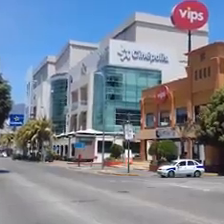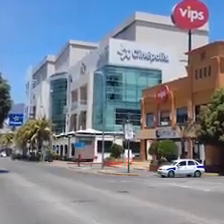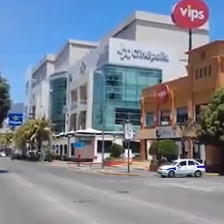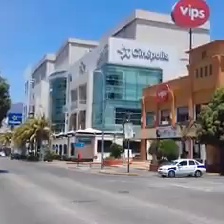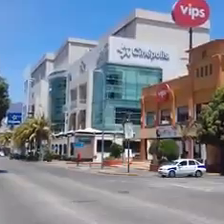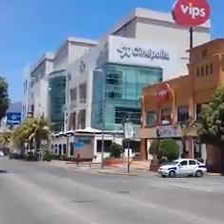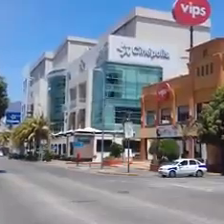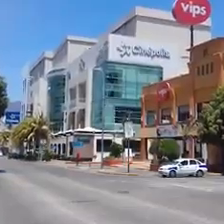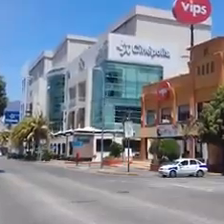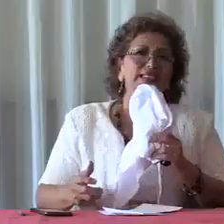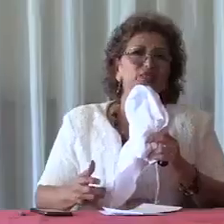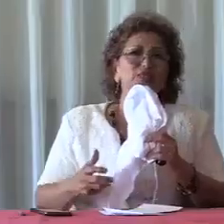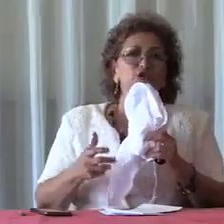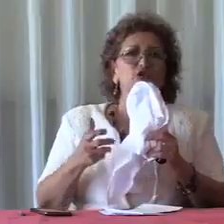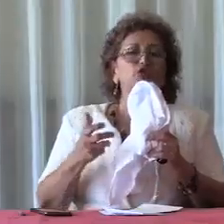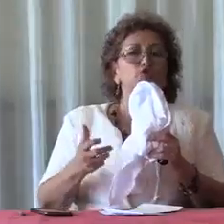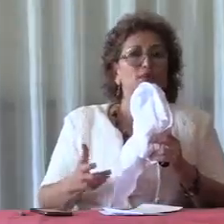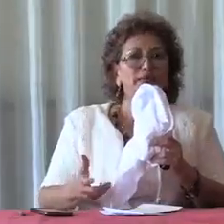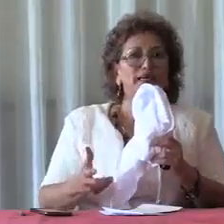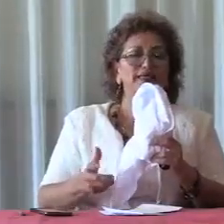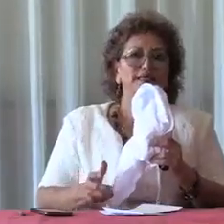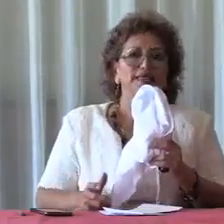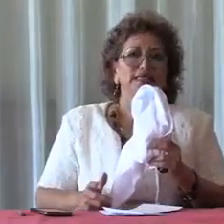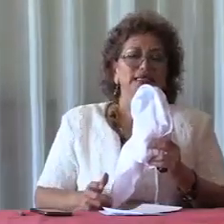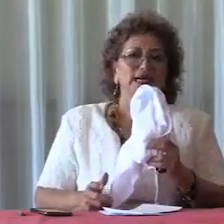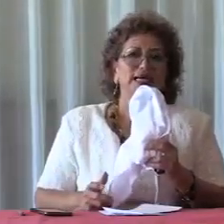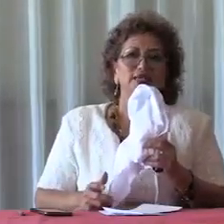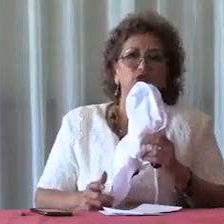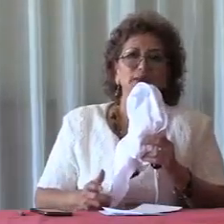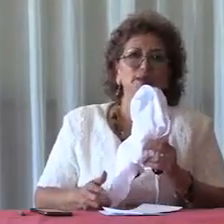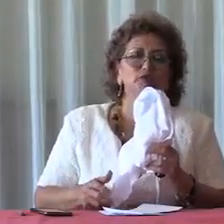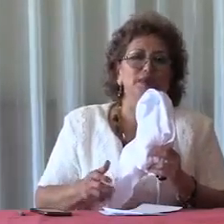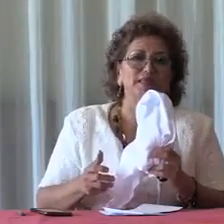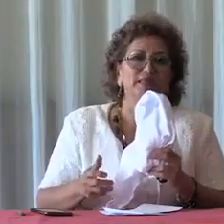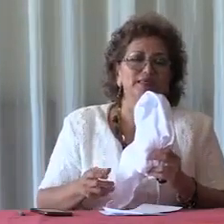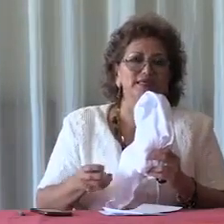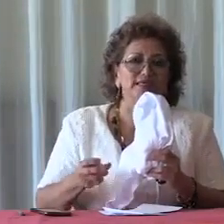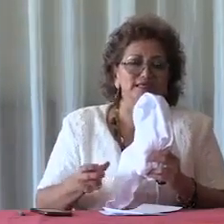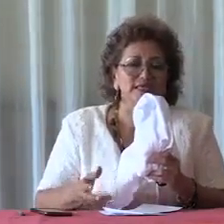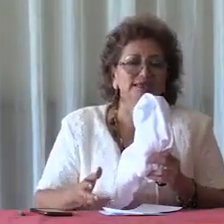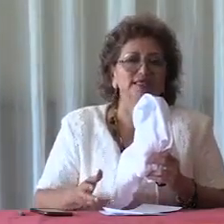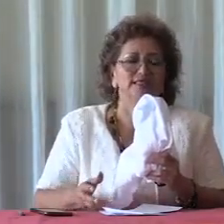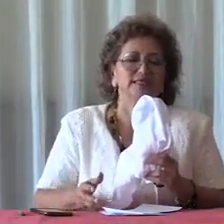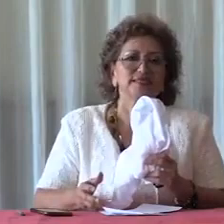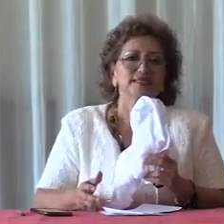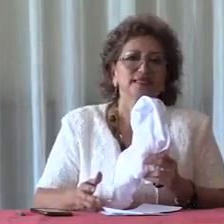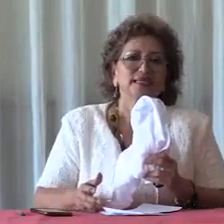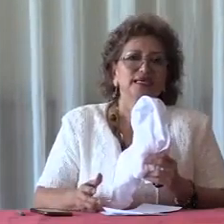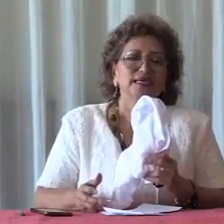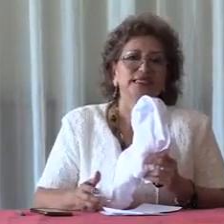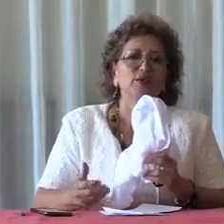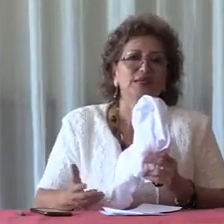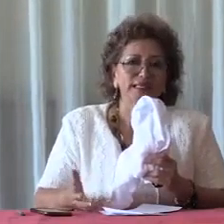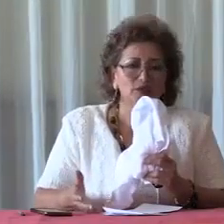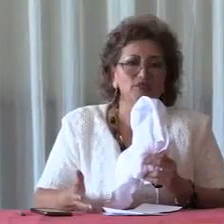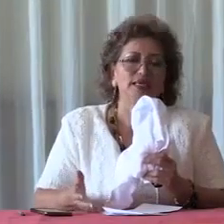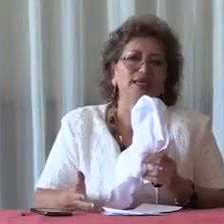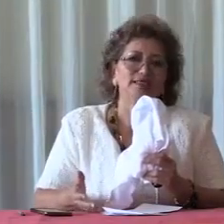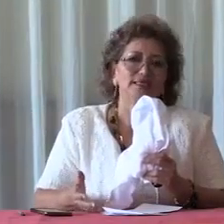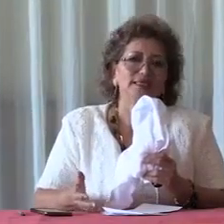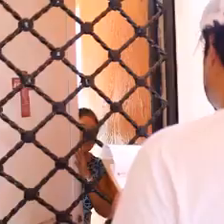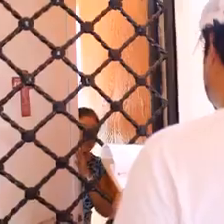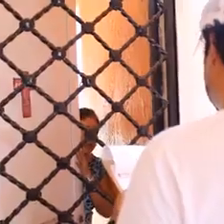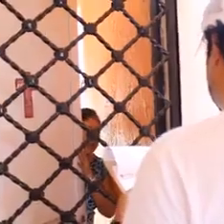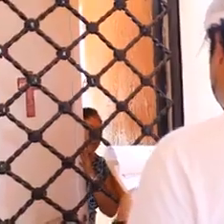salud colectiva. La situación nos obliga a que tomemos medidas estrictas de guardarnos